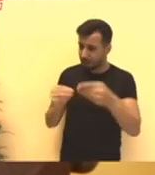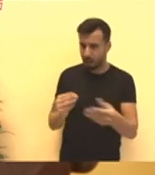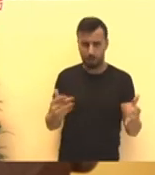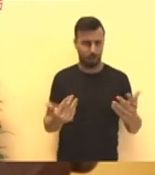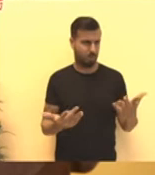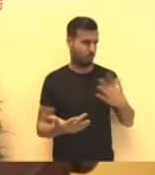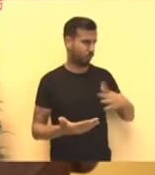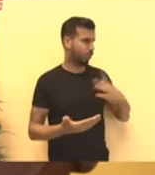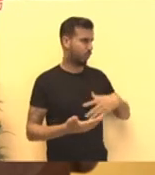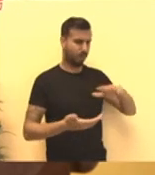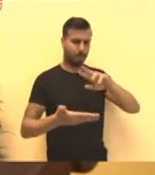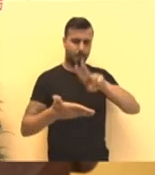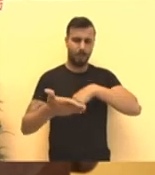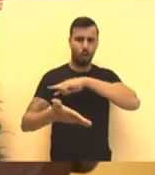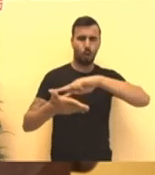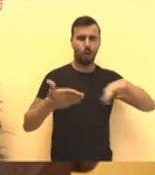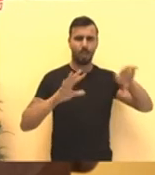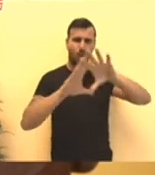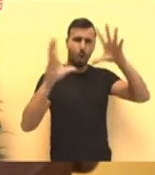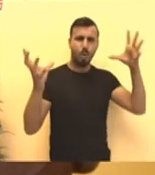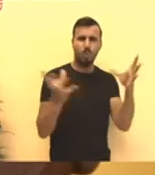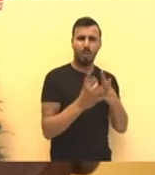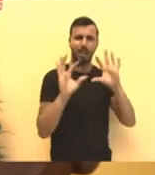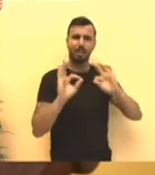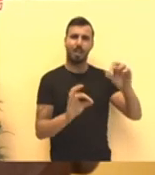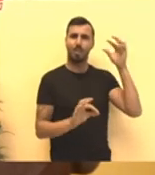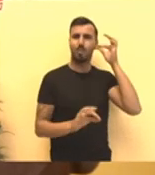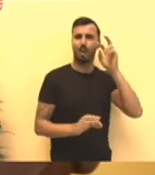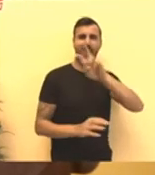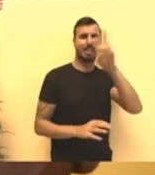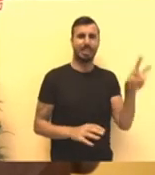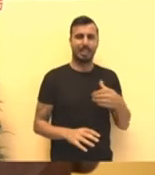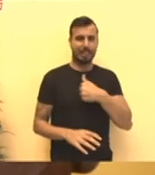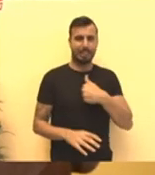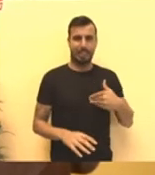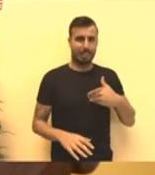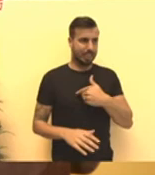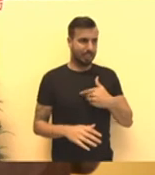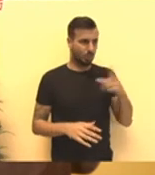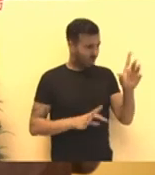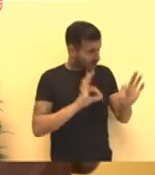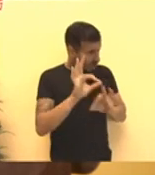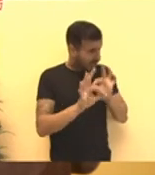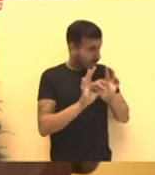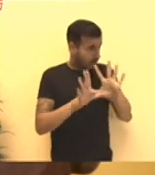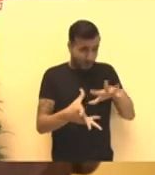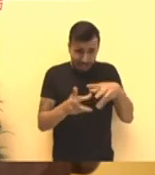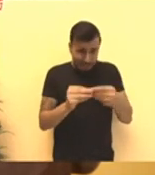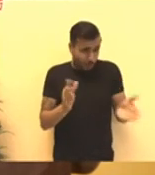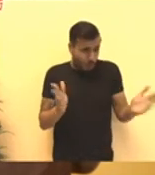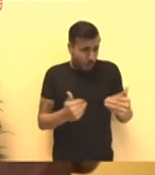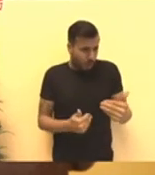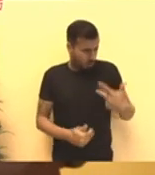congreso internacional de mujeres con diversidad funcional. Pero es que da igual, ¿no? La puede presentar tu compañera. Y yo, no